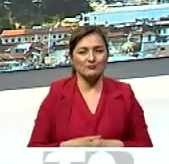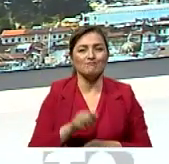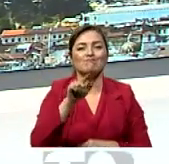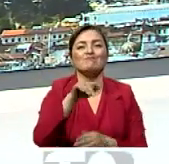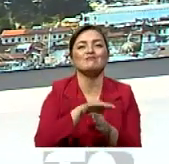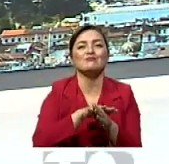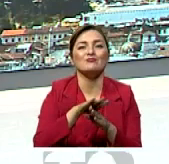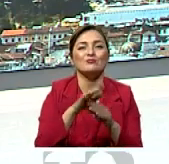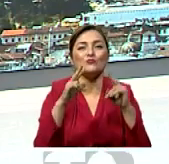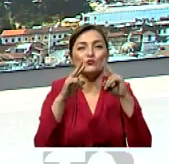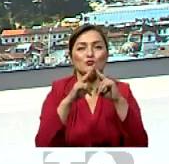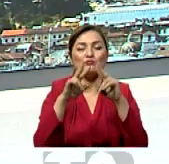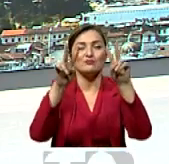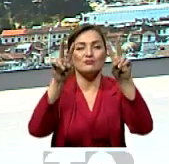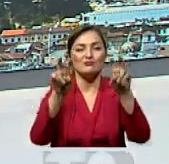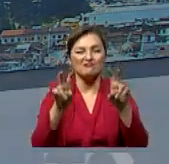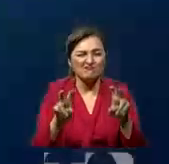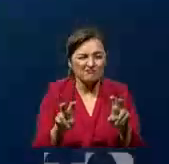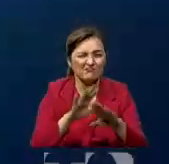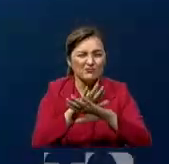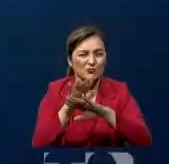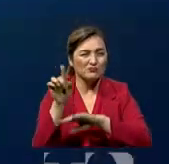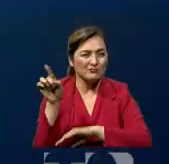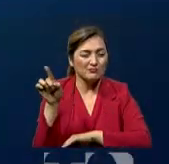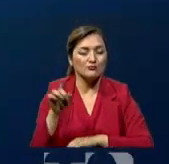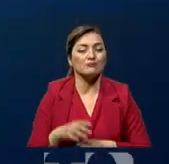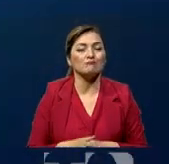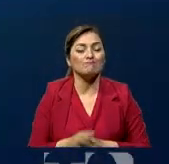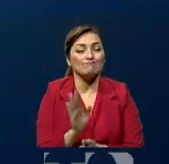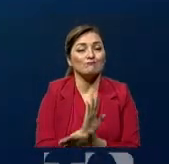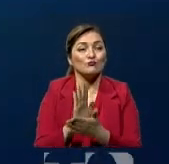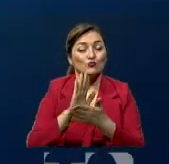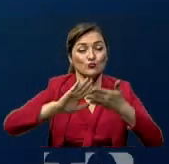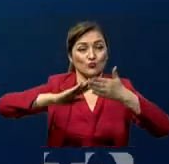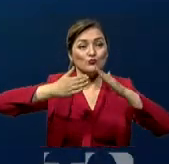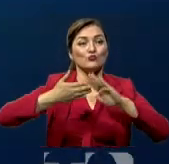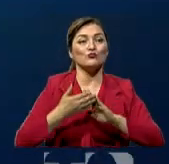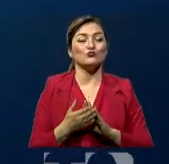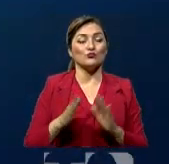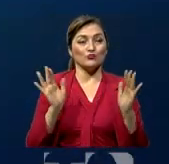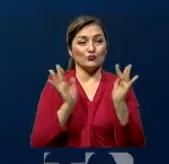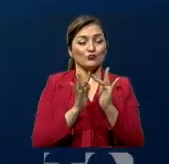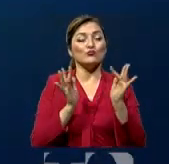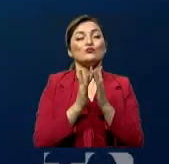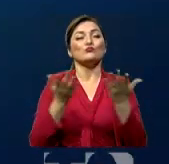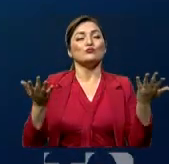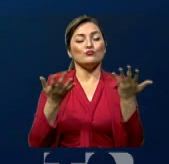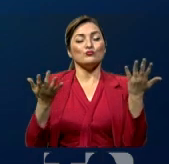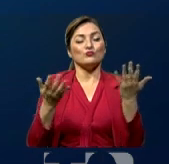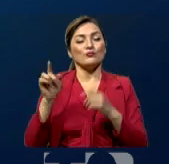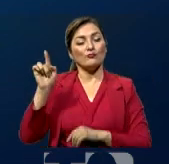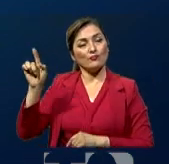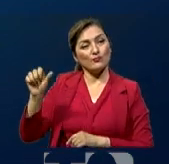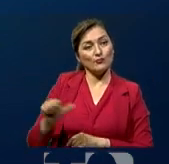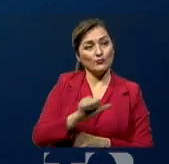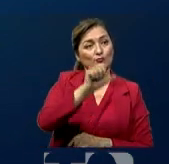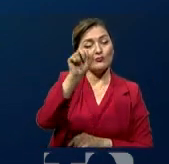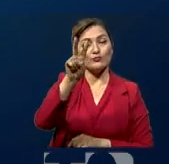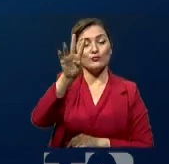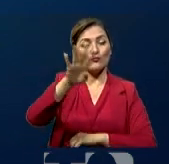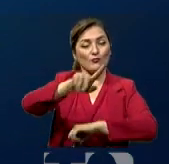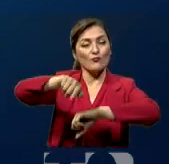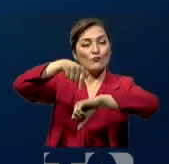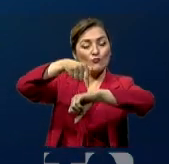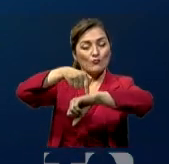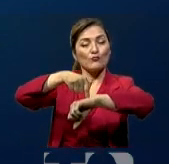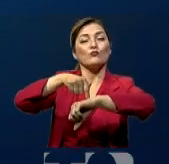invitarlos, si ustedes conocen estos temas o también los otros que se dan en su barrio, sector o comunidad, se pueden comunicar con nosotros a través de @24horasUIO